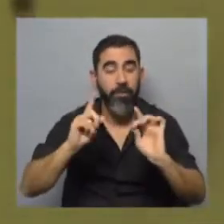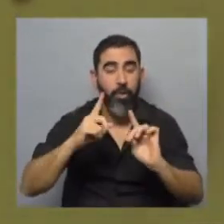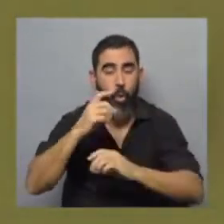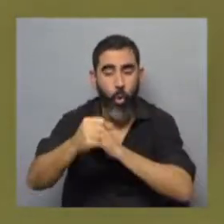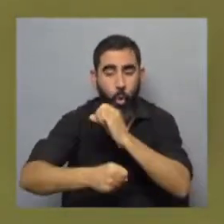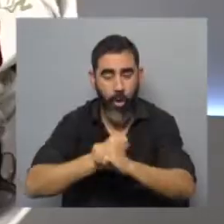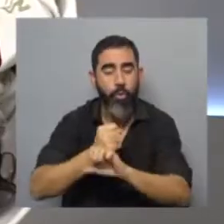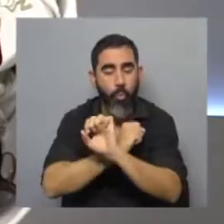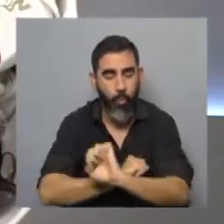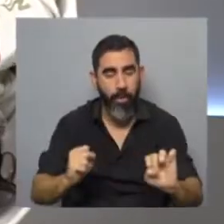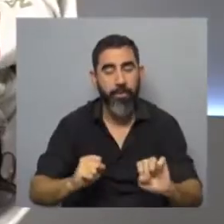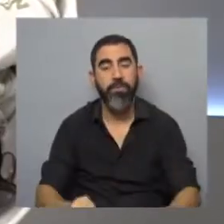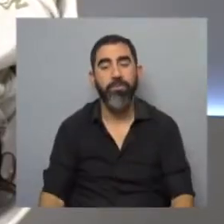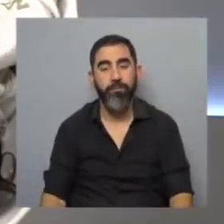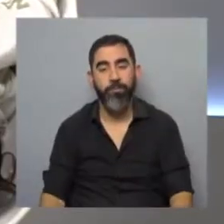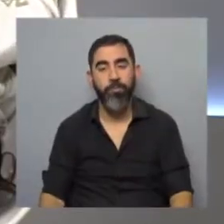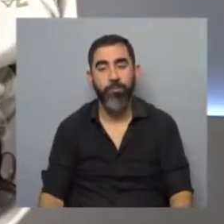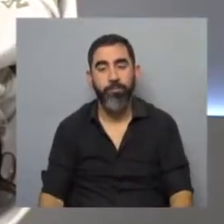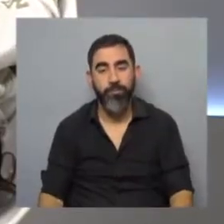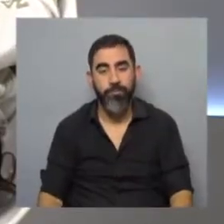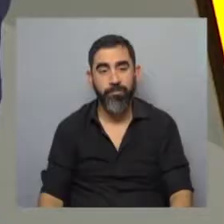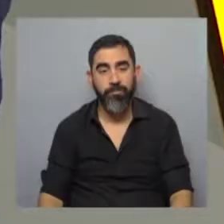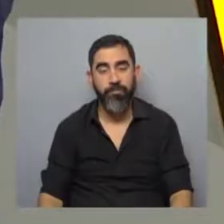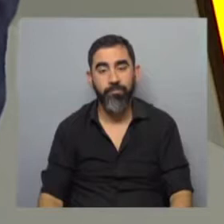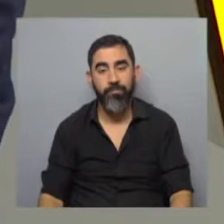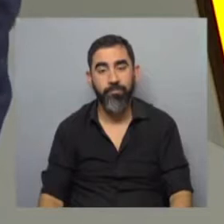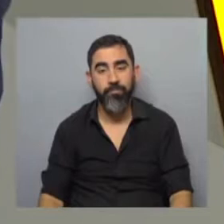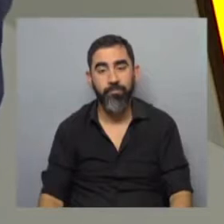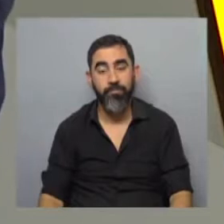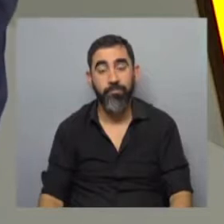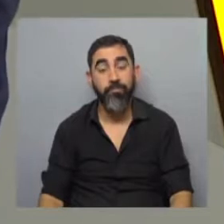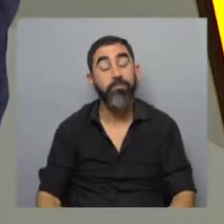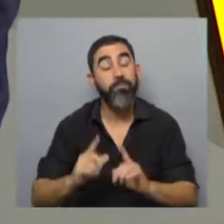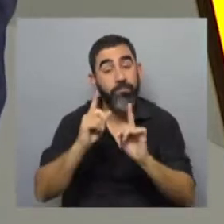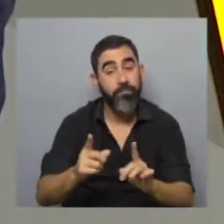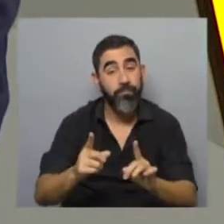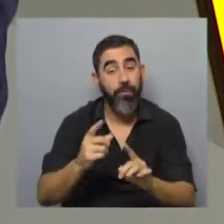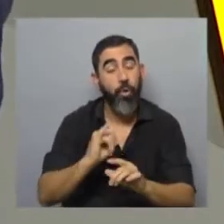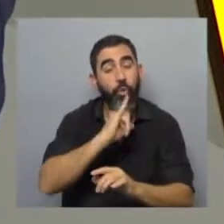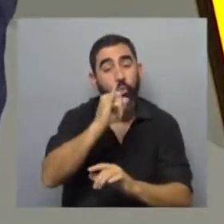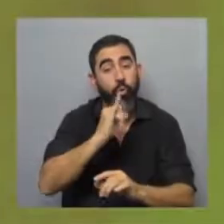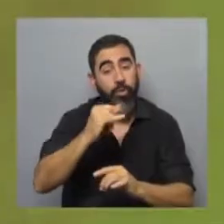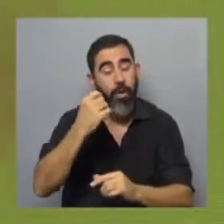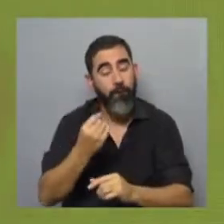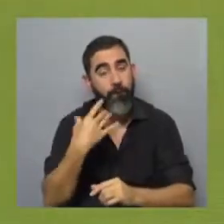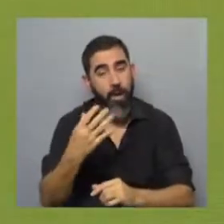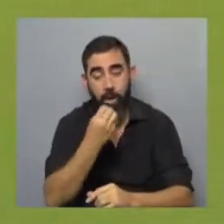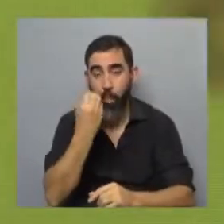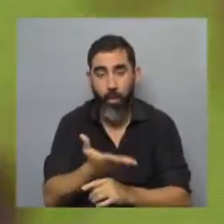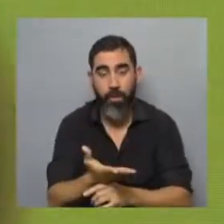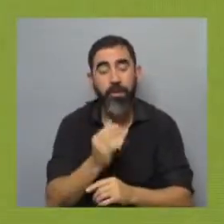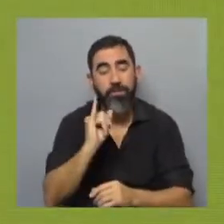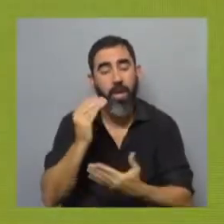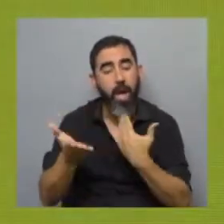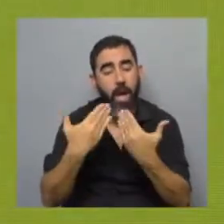el planetario y más allá. Exactamente, es tal cual, es tal cual. Pero bueno, además hay novedades y muy valiosas. Sí, porque estuvimos